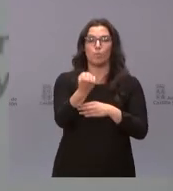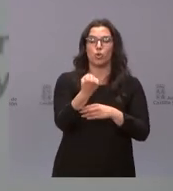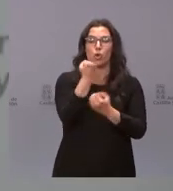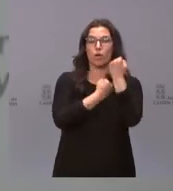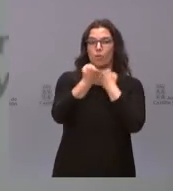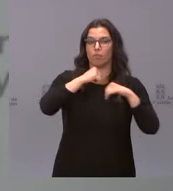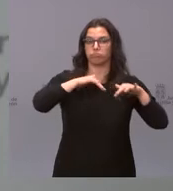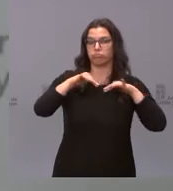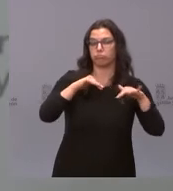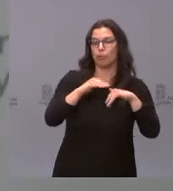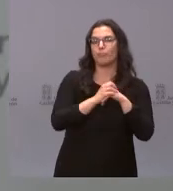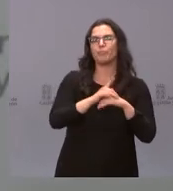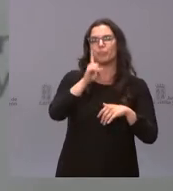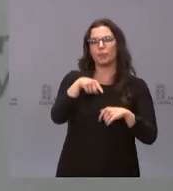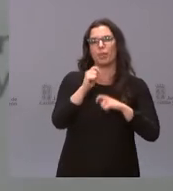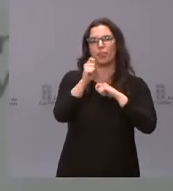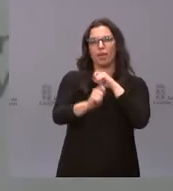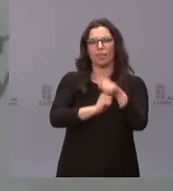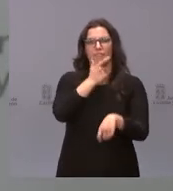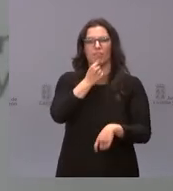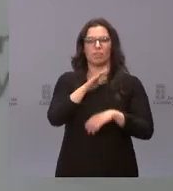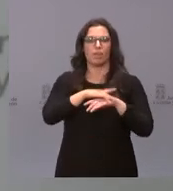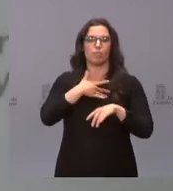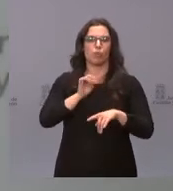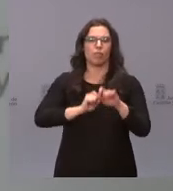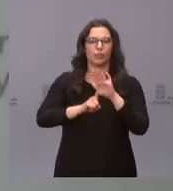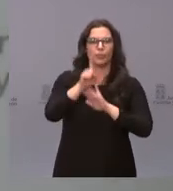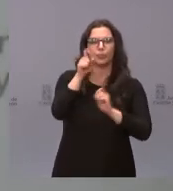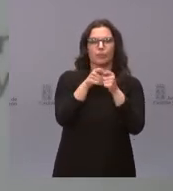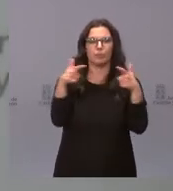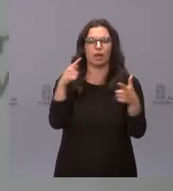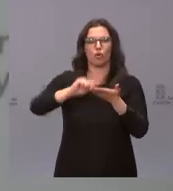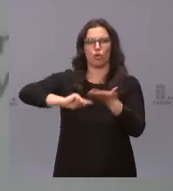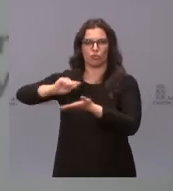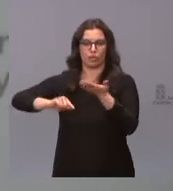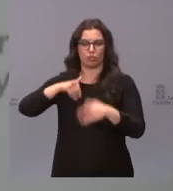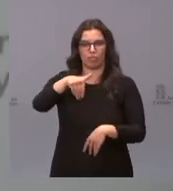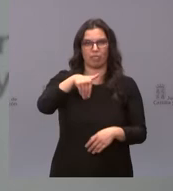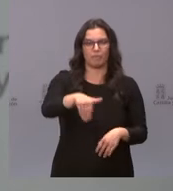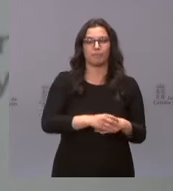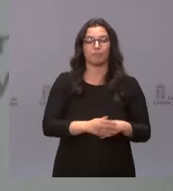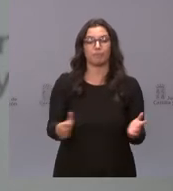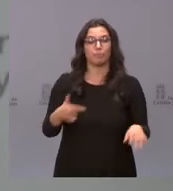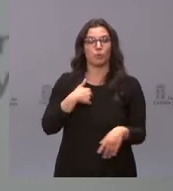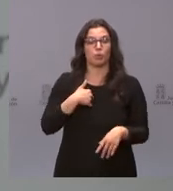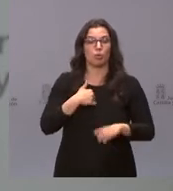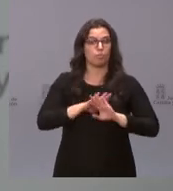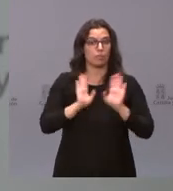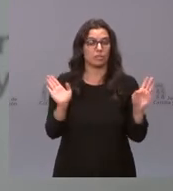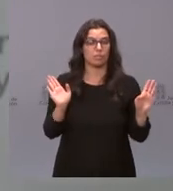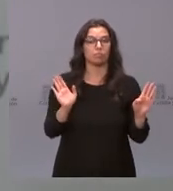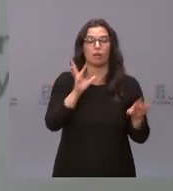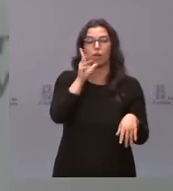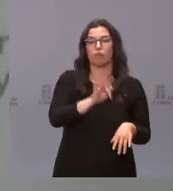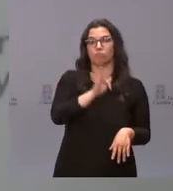y que va a permitir el crecimiento del empleo a medio plazo por mi parte nada más le